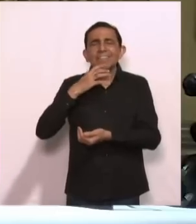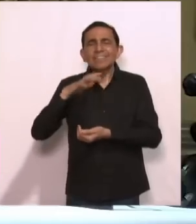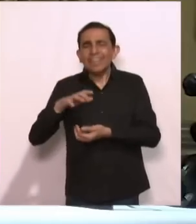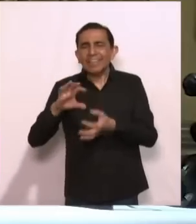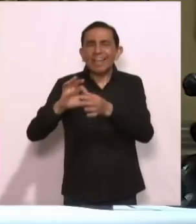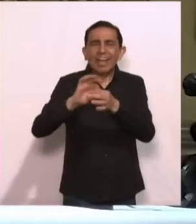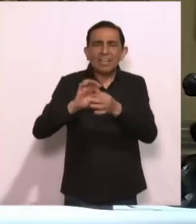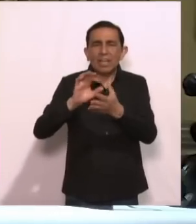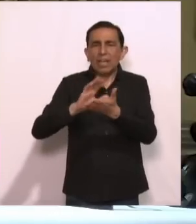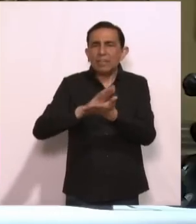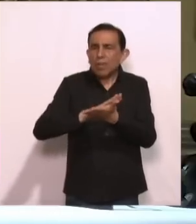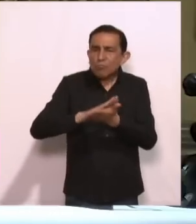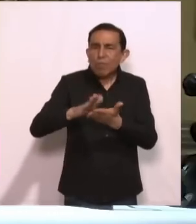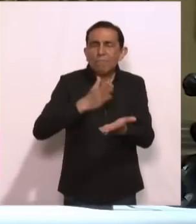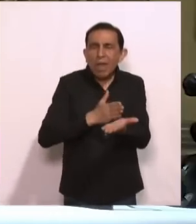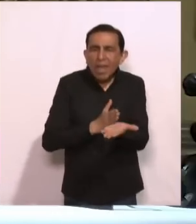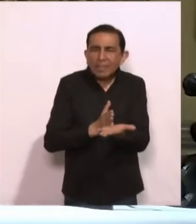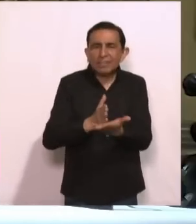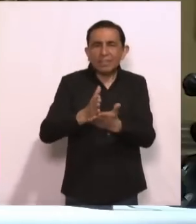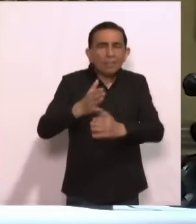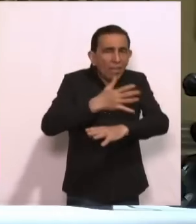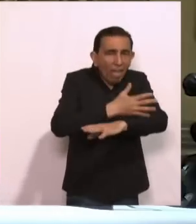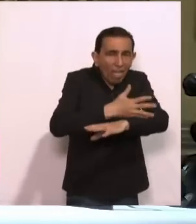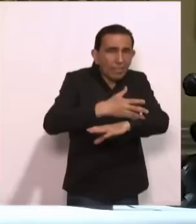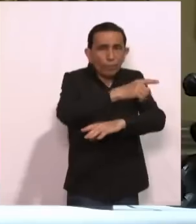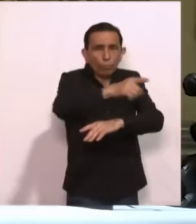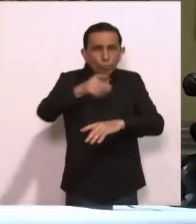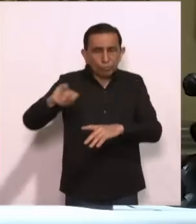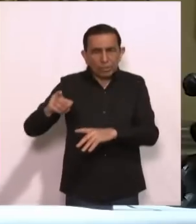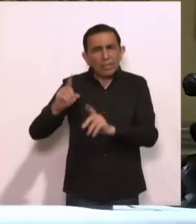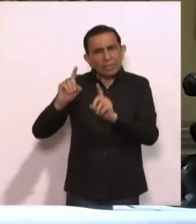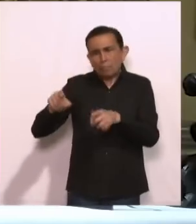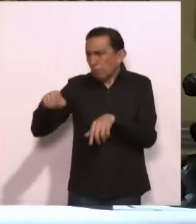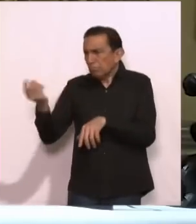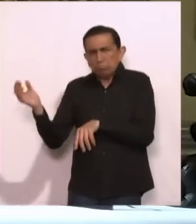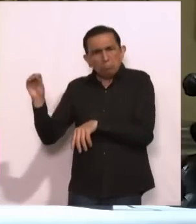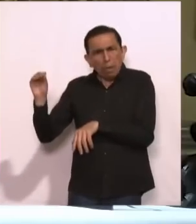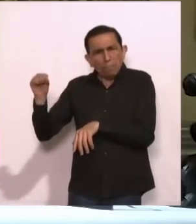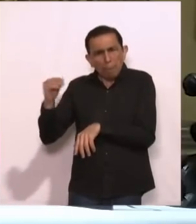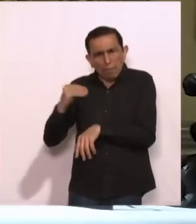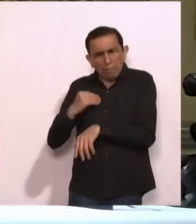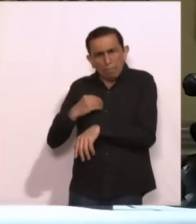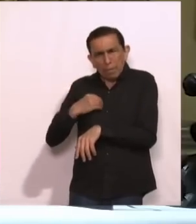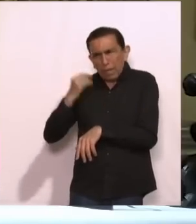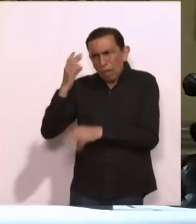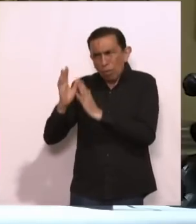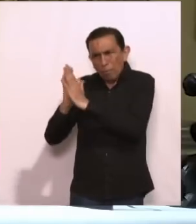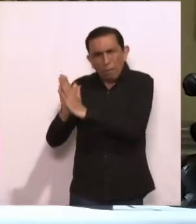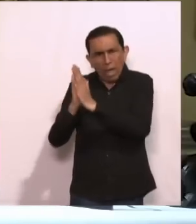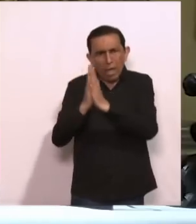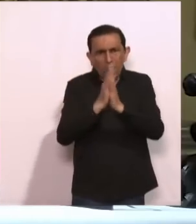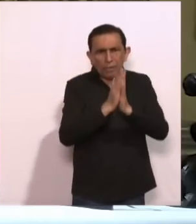la alianza nueva y eterna, que será derramada por ustedes y por muchos para el perdón de los